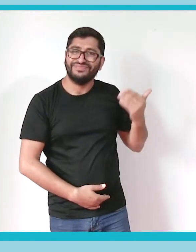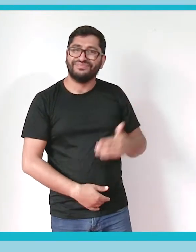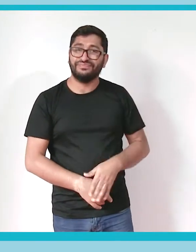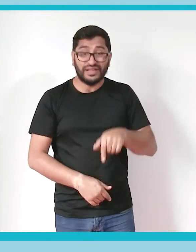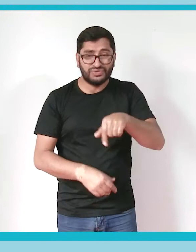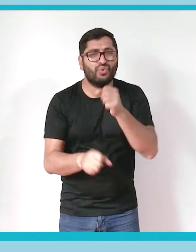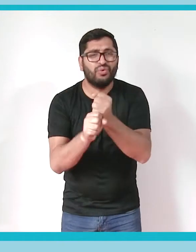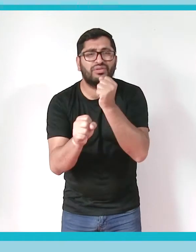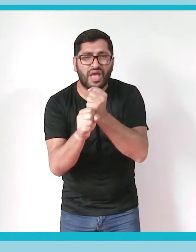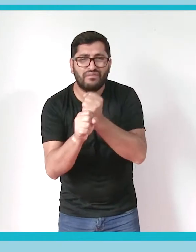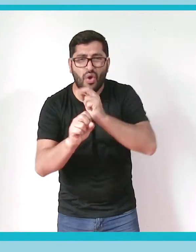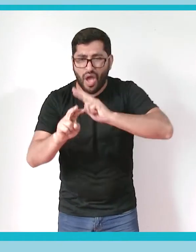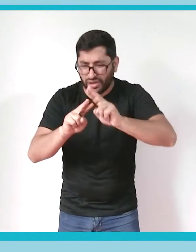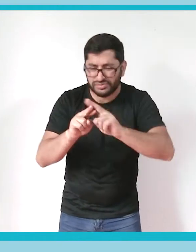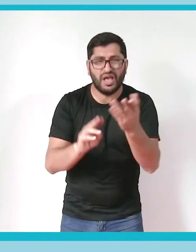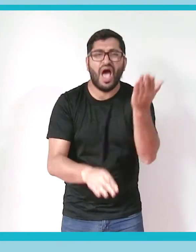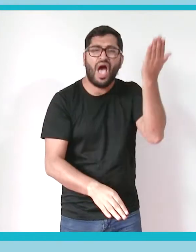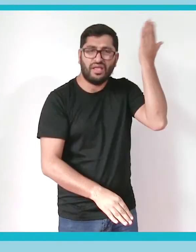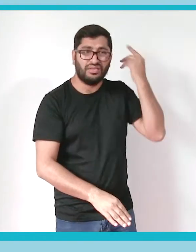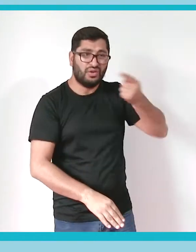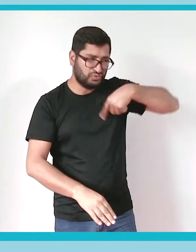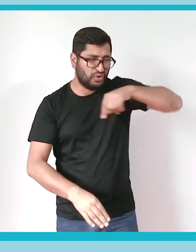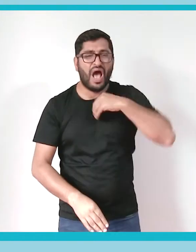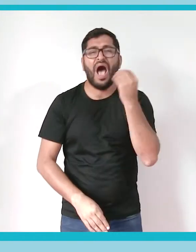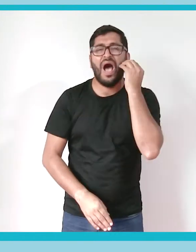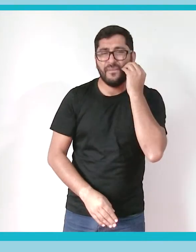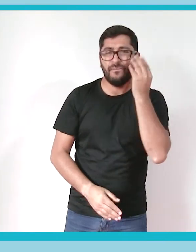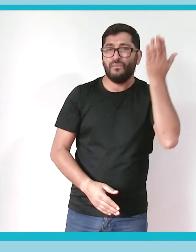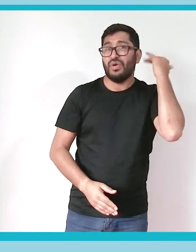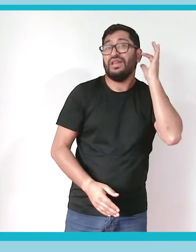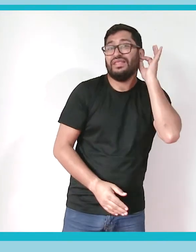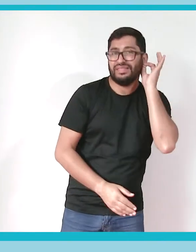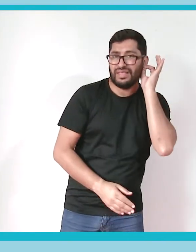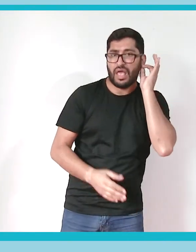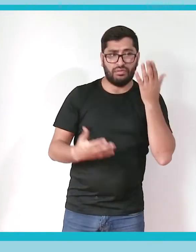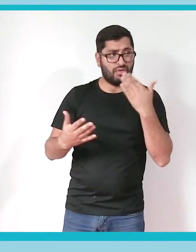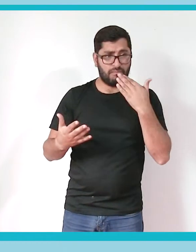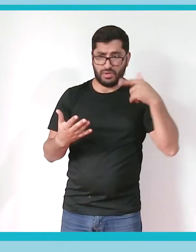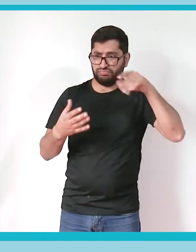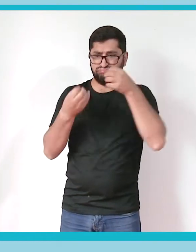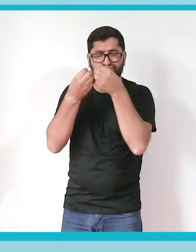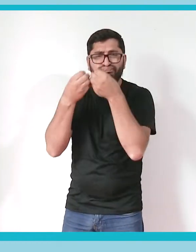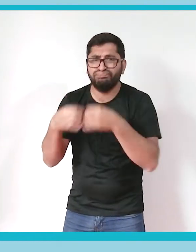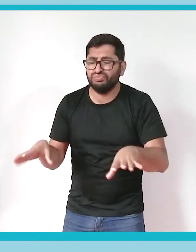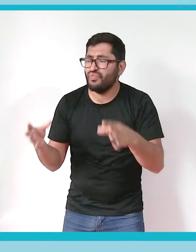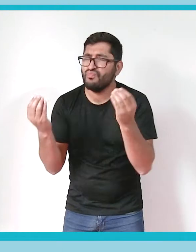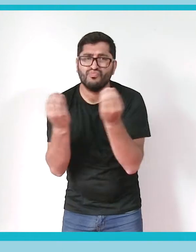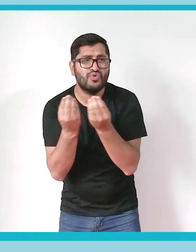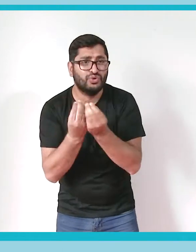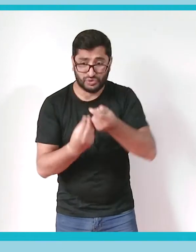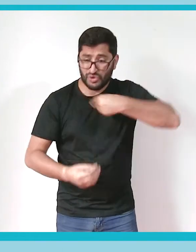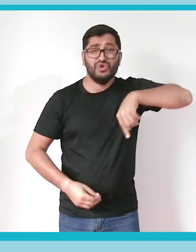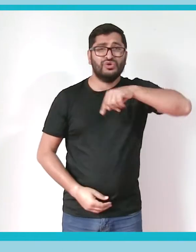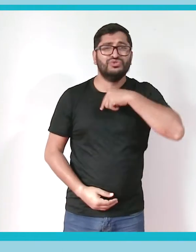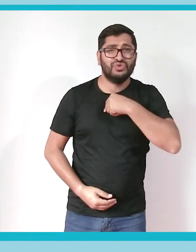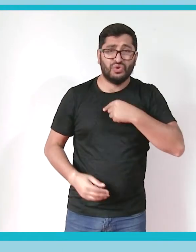trabajos que hacían nuestros abuelos y abuelas se han perdido, pero nosotros